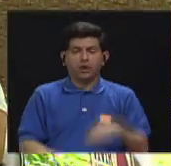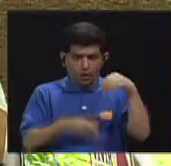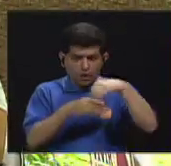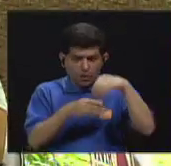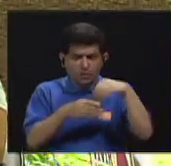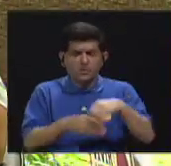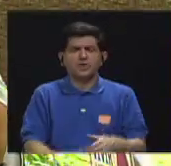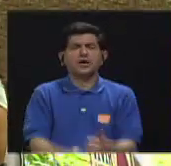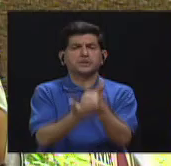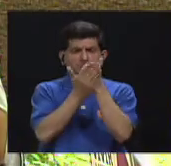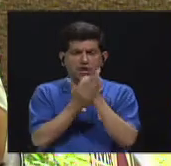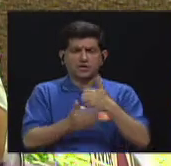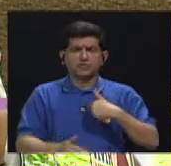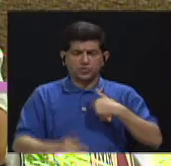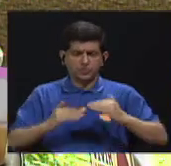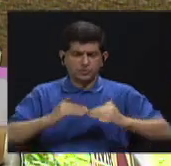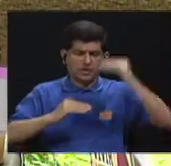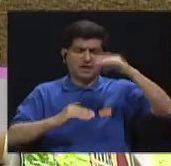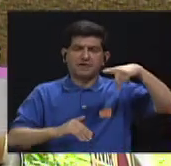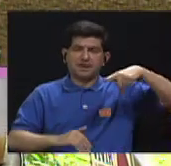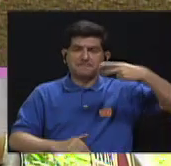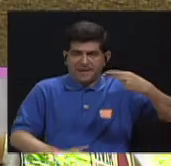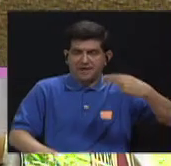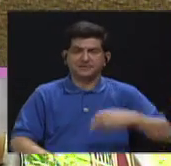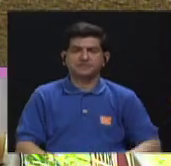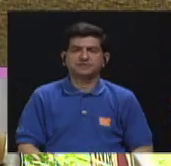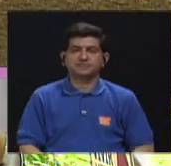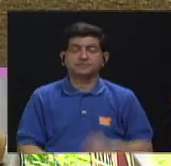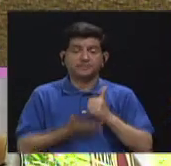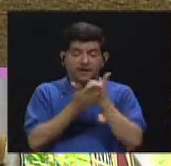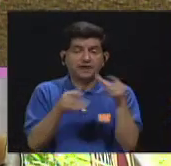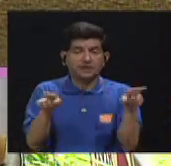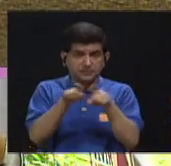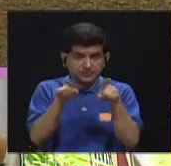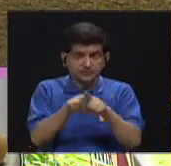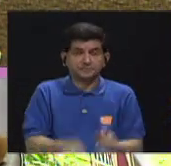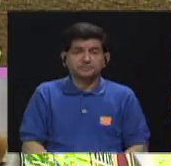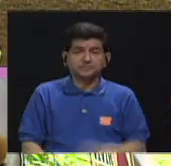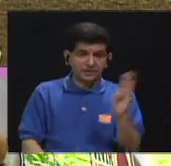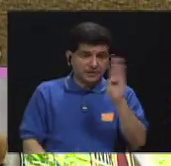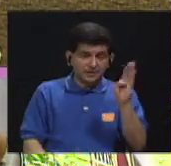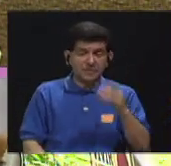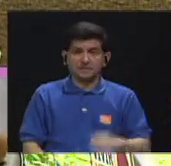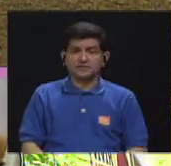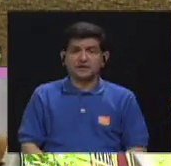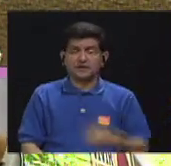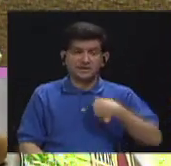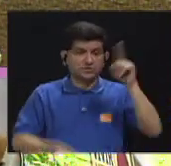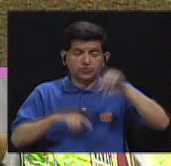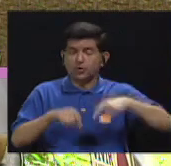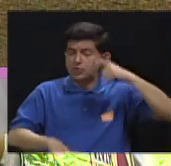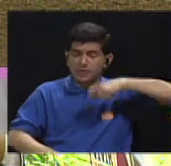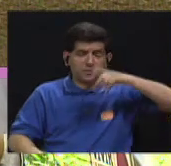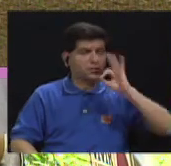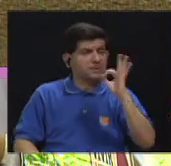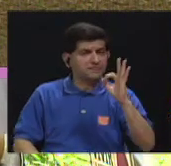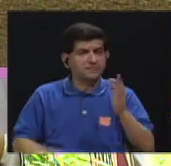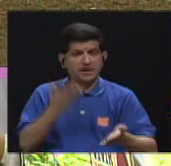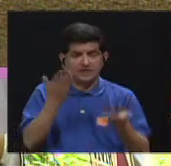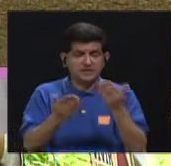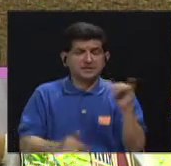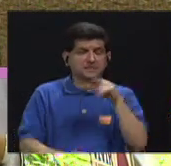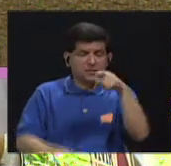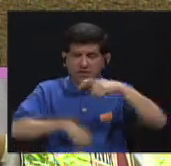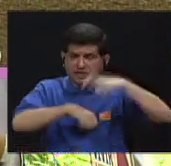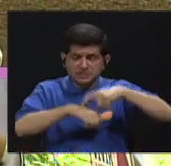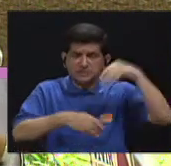un compuesto que realmente me va a ayudar a elevar el pH, me va a ayudar inclusive a que las bacterias, si yo pues no me pude lavar bien los dientes, pues también va